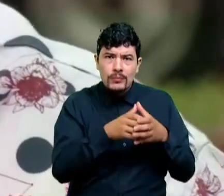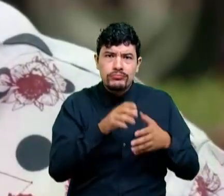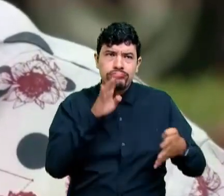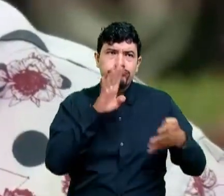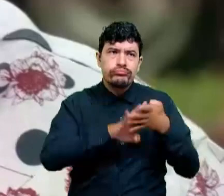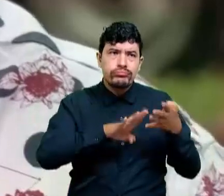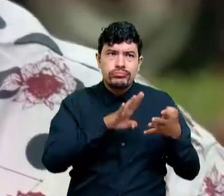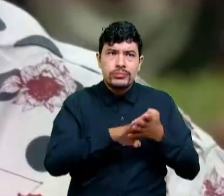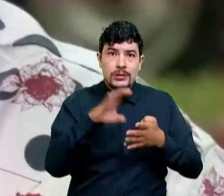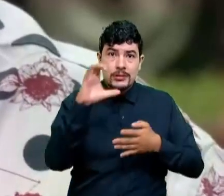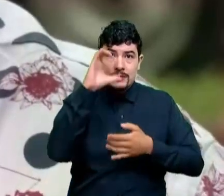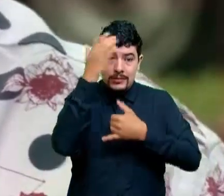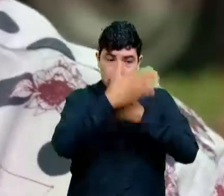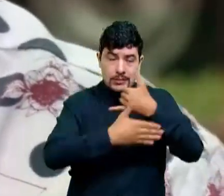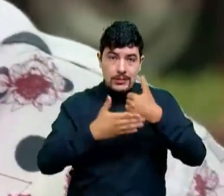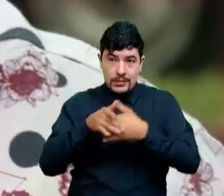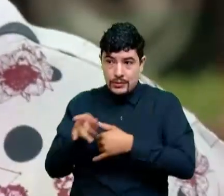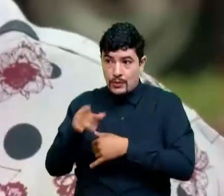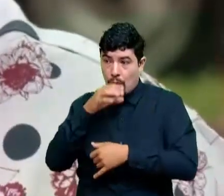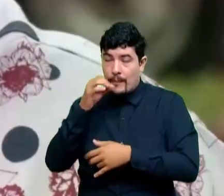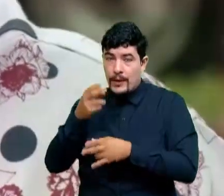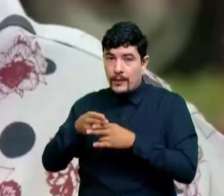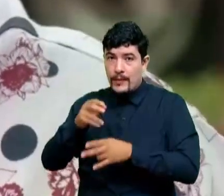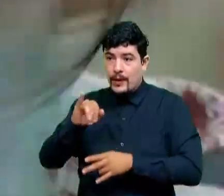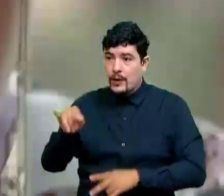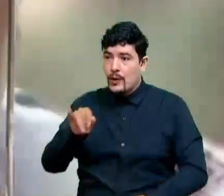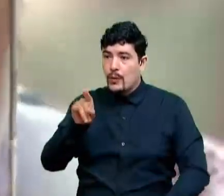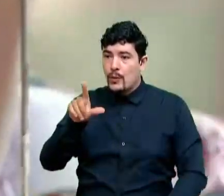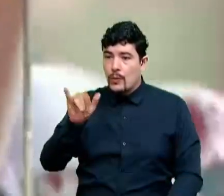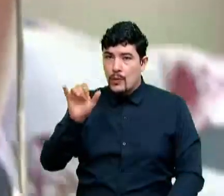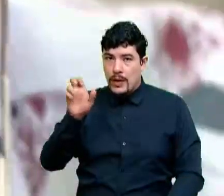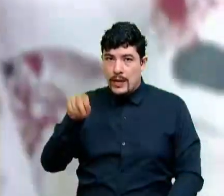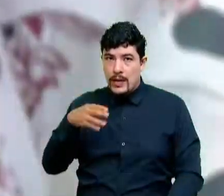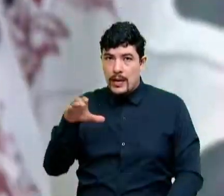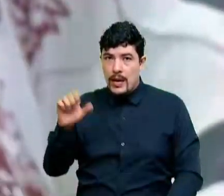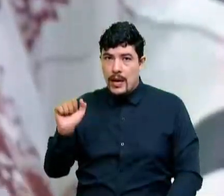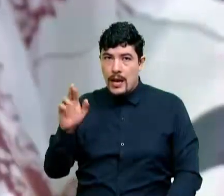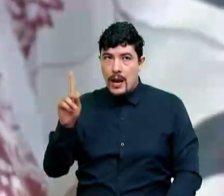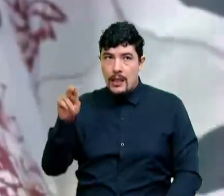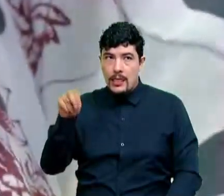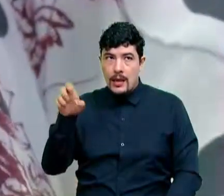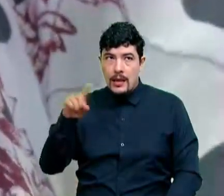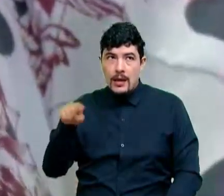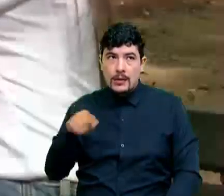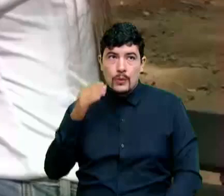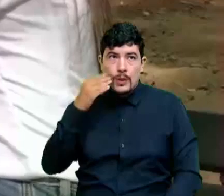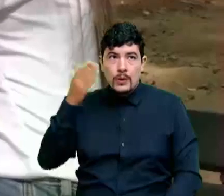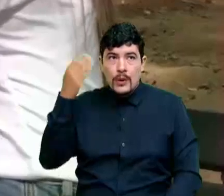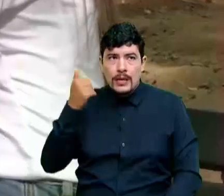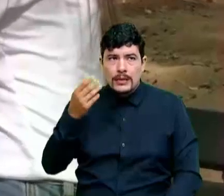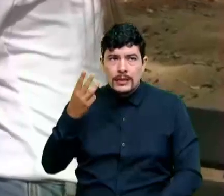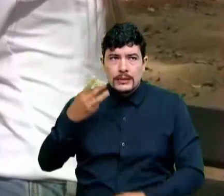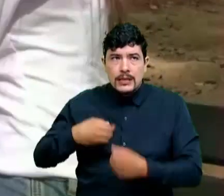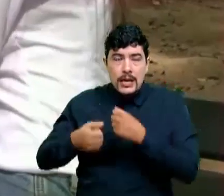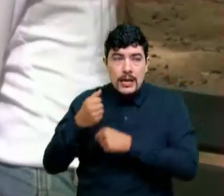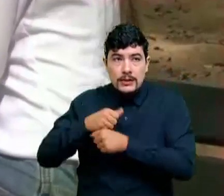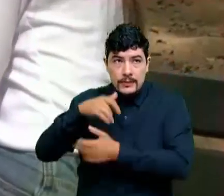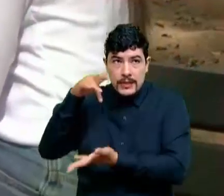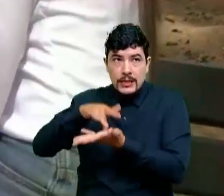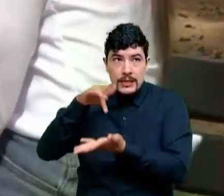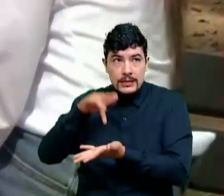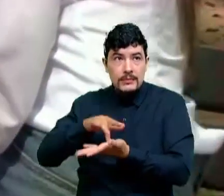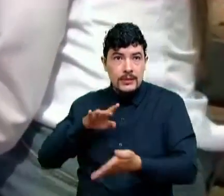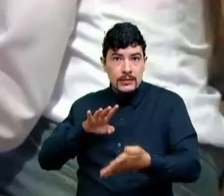Él es Julián Alzate Cárdenas, estudiante de noveno semestre de física, quien desde hace 3 años ha participado en torneos internacionales